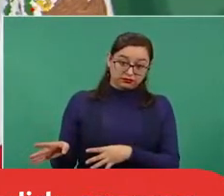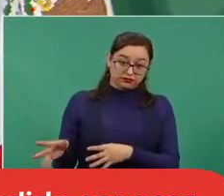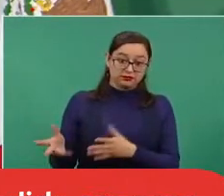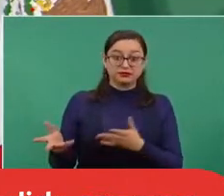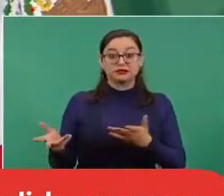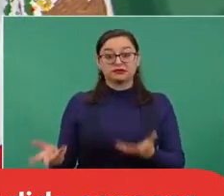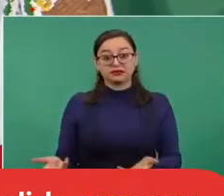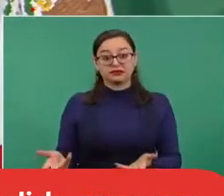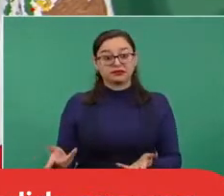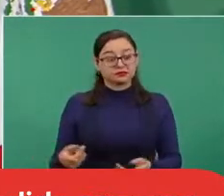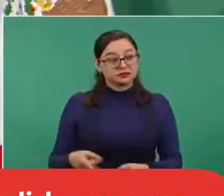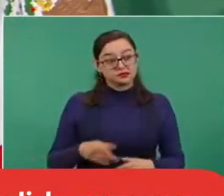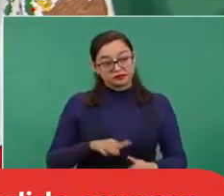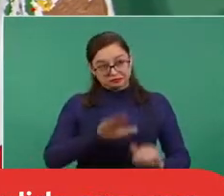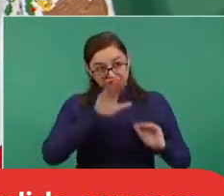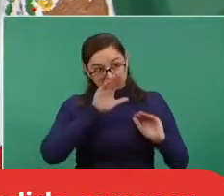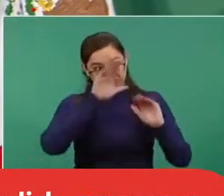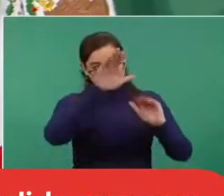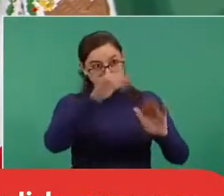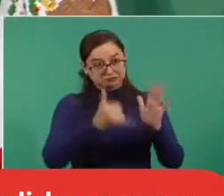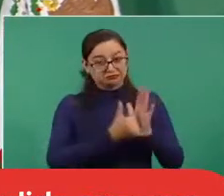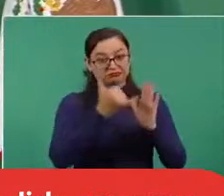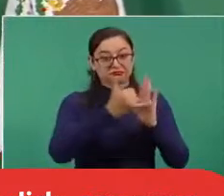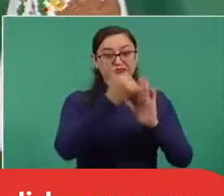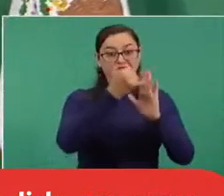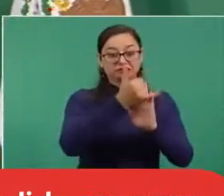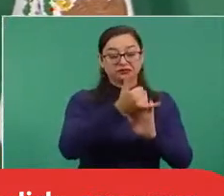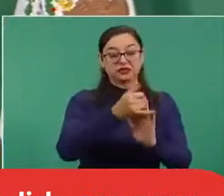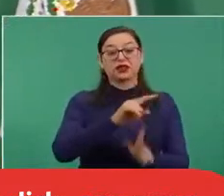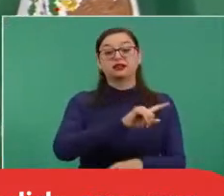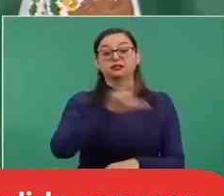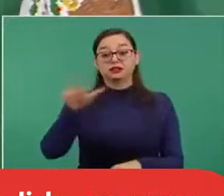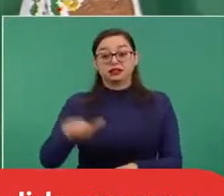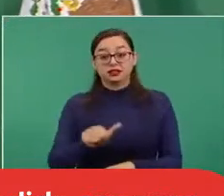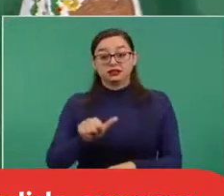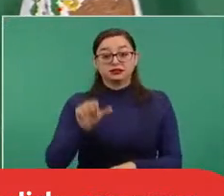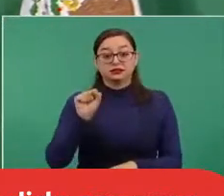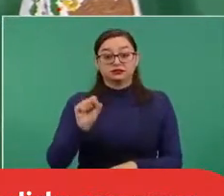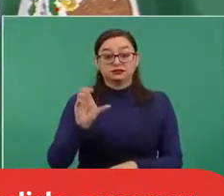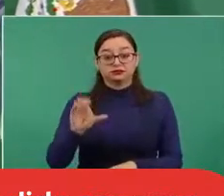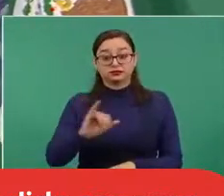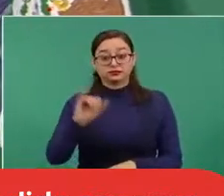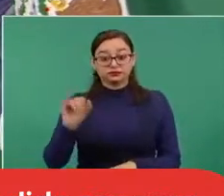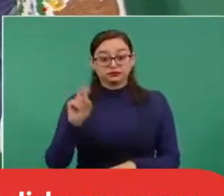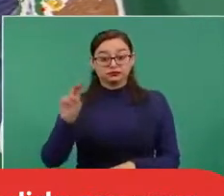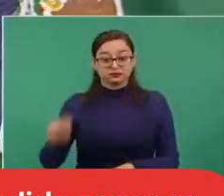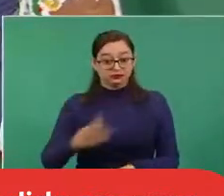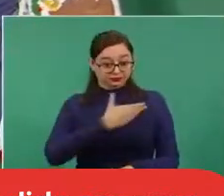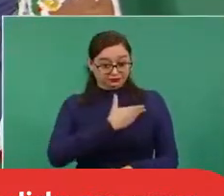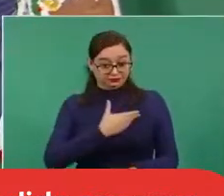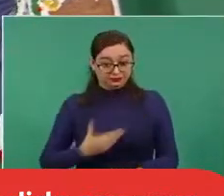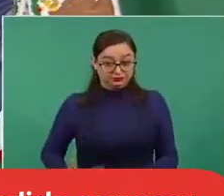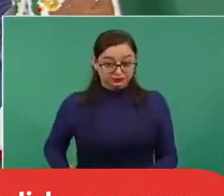hasta nos copiaron, hasta el presidente de la Corte de ese entonces, que luego